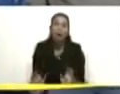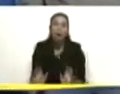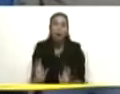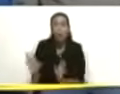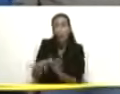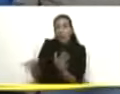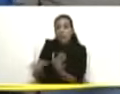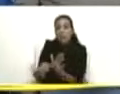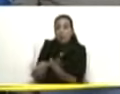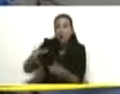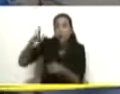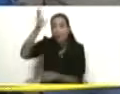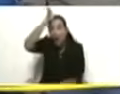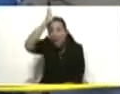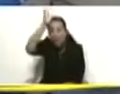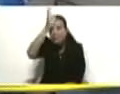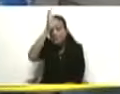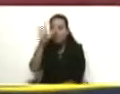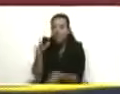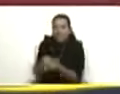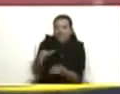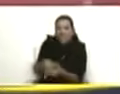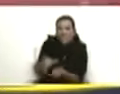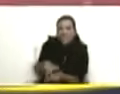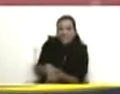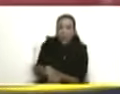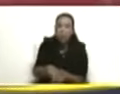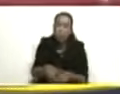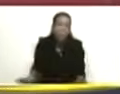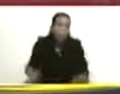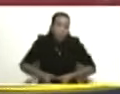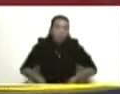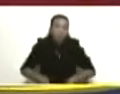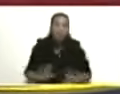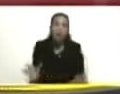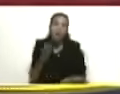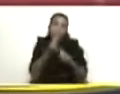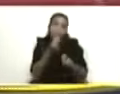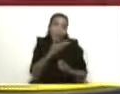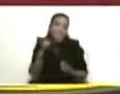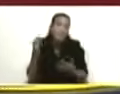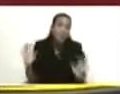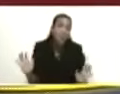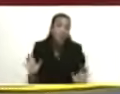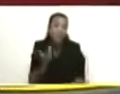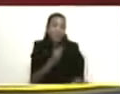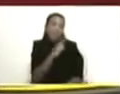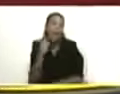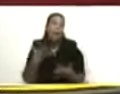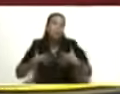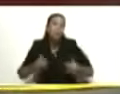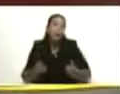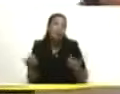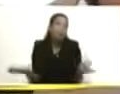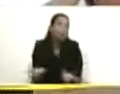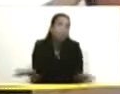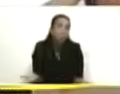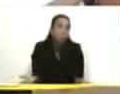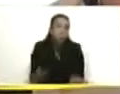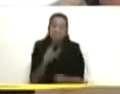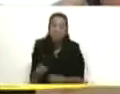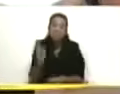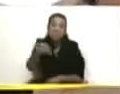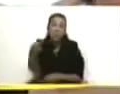gallina pisada por el gallito. ¿Ah? Dicen que es más nutritivo, dicen que es más sano. ¿Qué dices